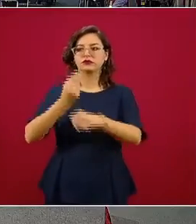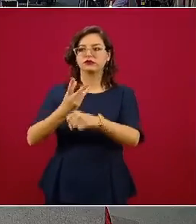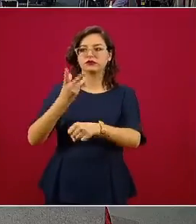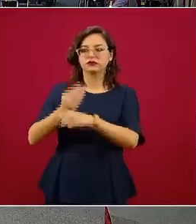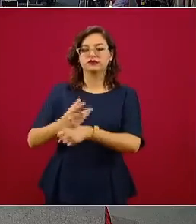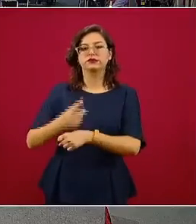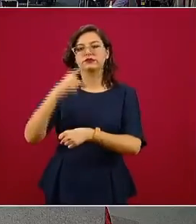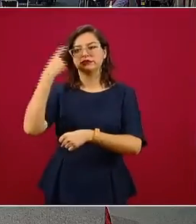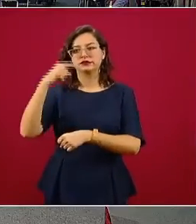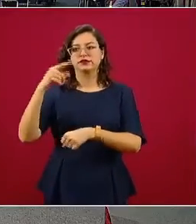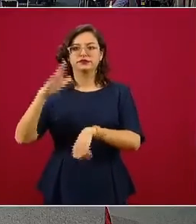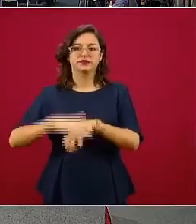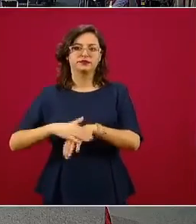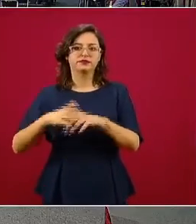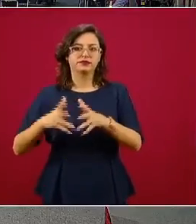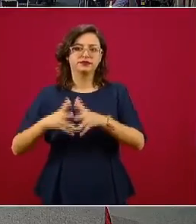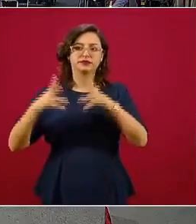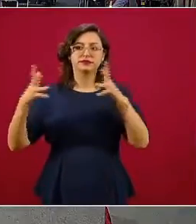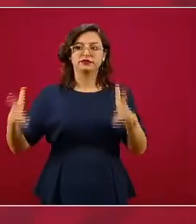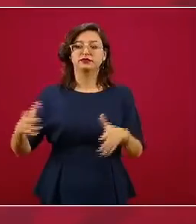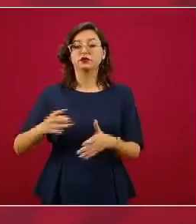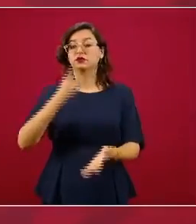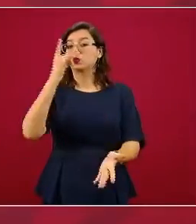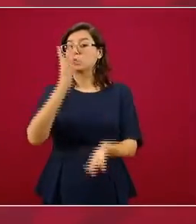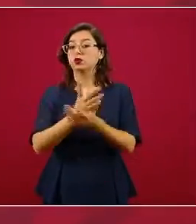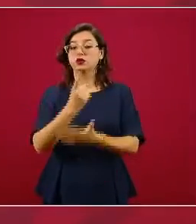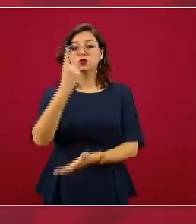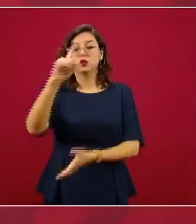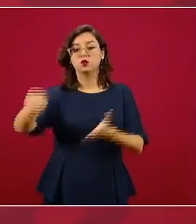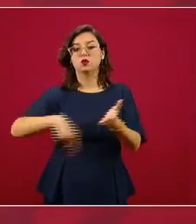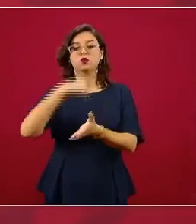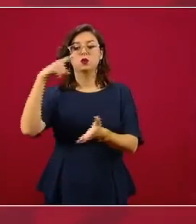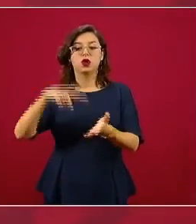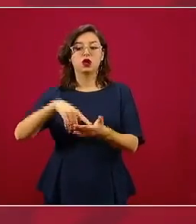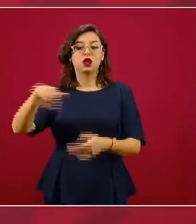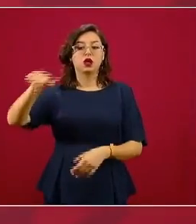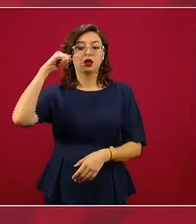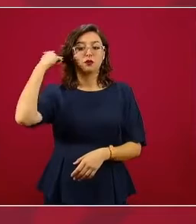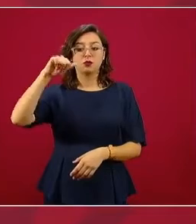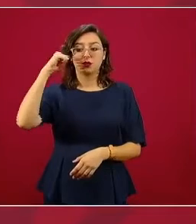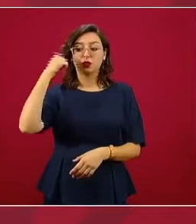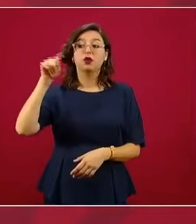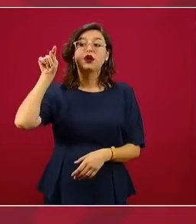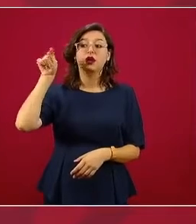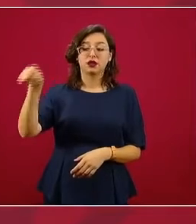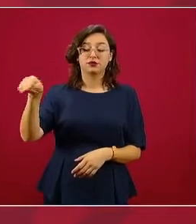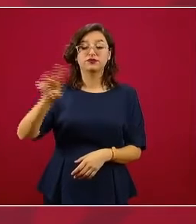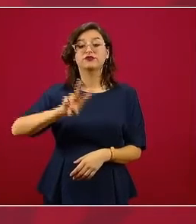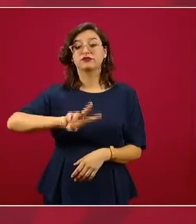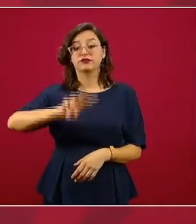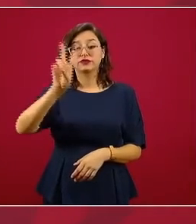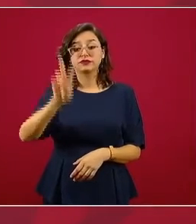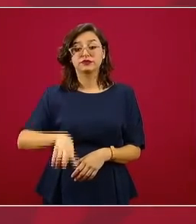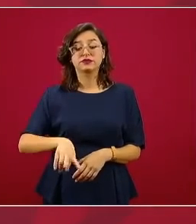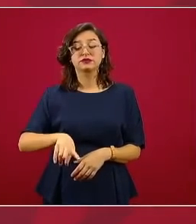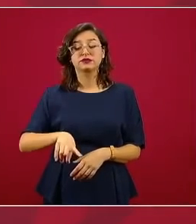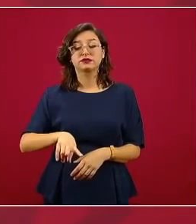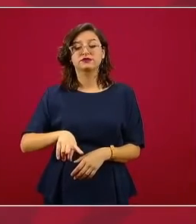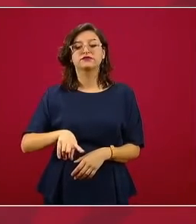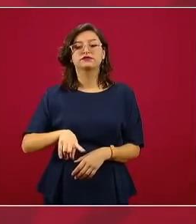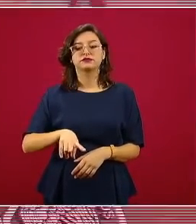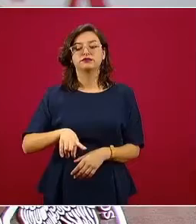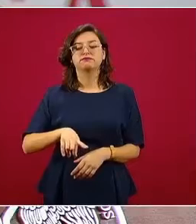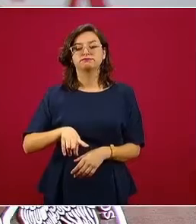sitio, el único lugar, Acapulco, en donde